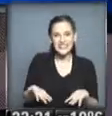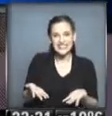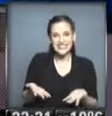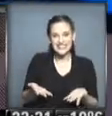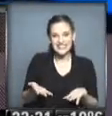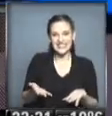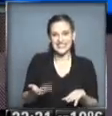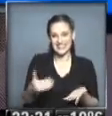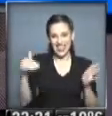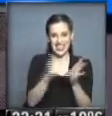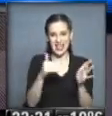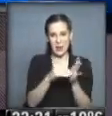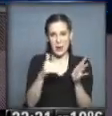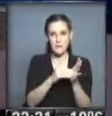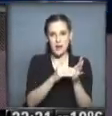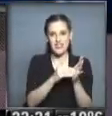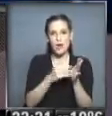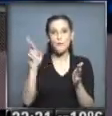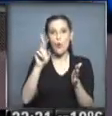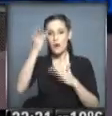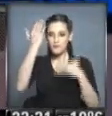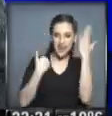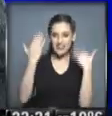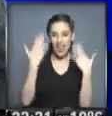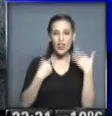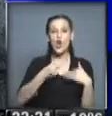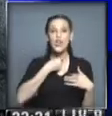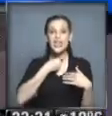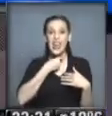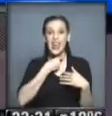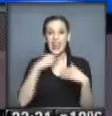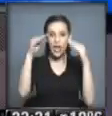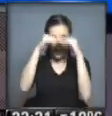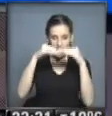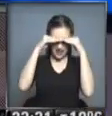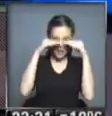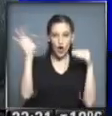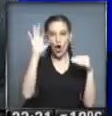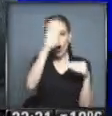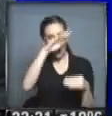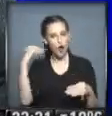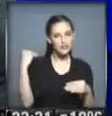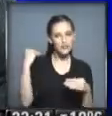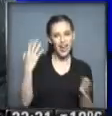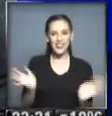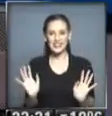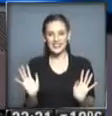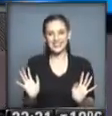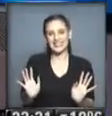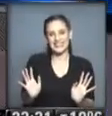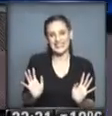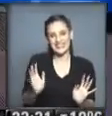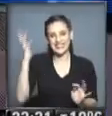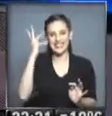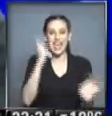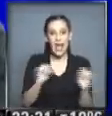estar dependiendo de las ganas que tengan las chicas de peinados de colocarlo como flequillo recto, de costado. Vamos a ir jugando. A mí me gusta más el flequillo